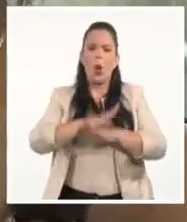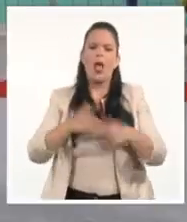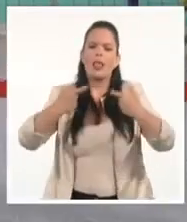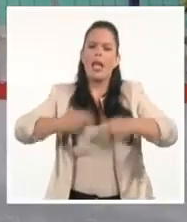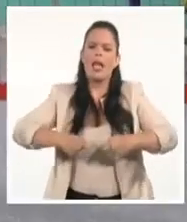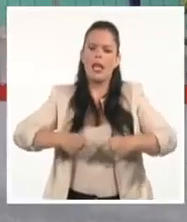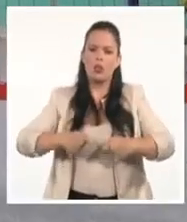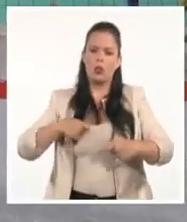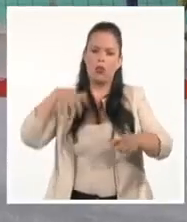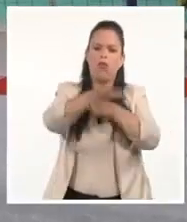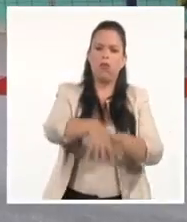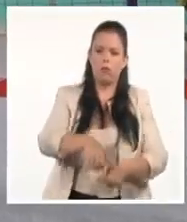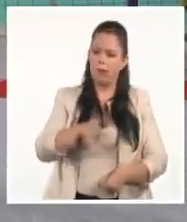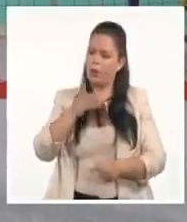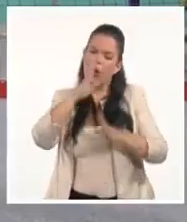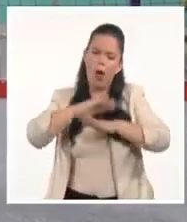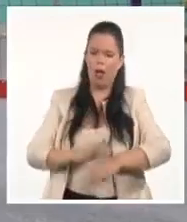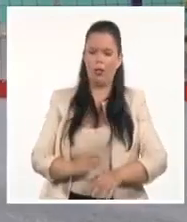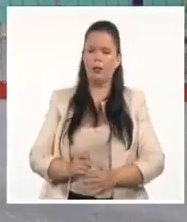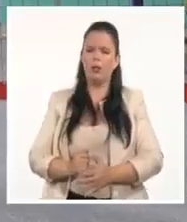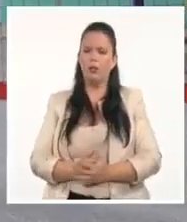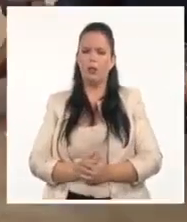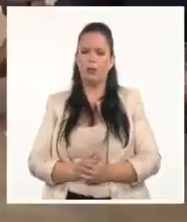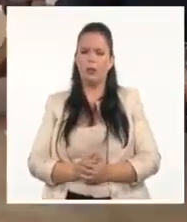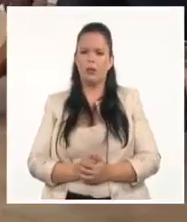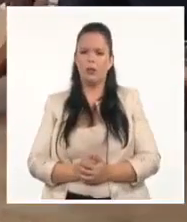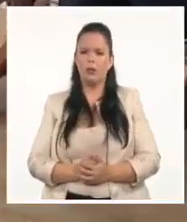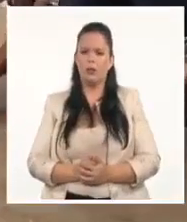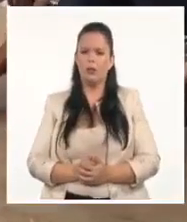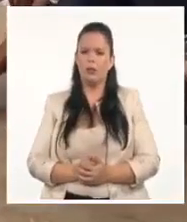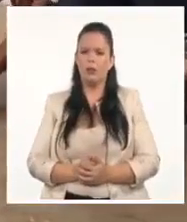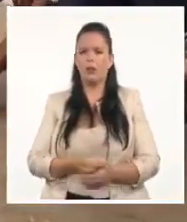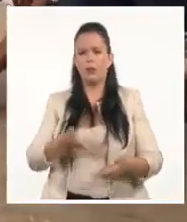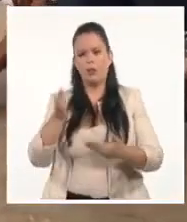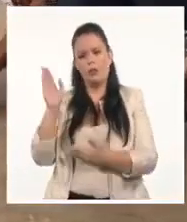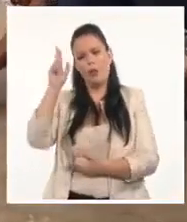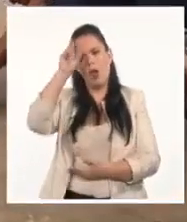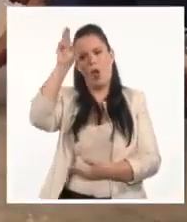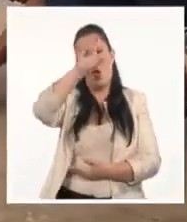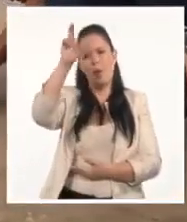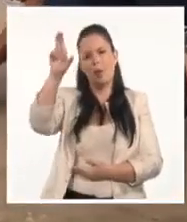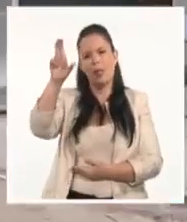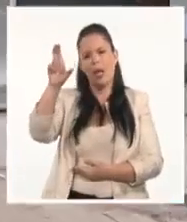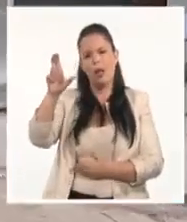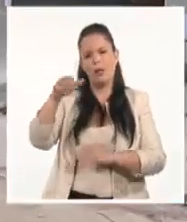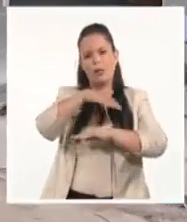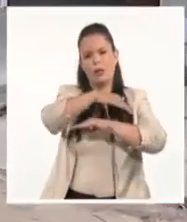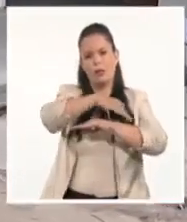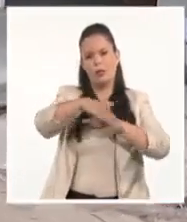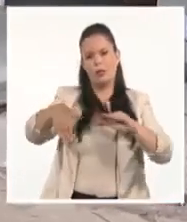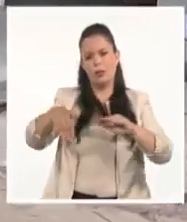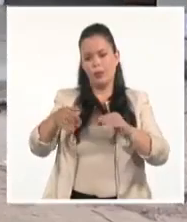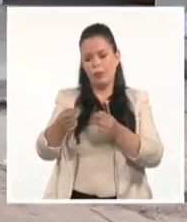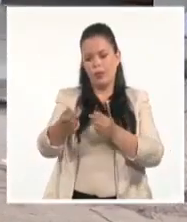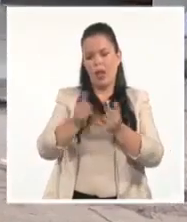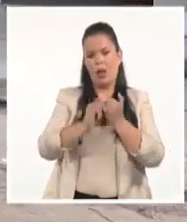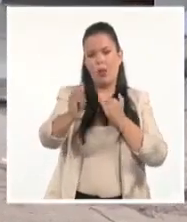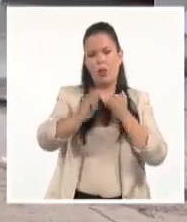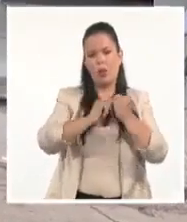primero. El hospital cardenense se encuentra en uno de los extremos de la ciudad. Su proximidad a la vía que enlaza la cabecera municipal con